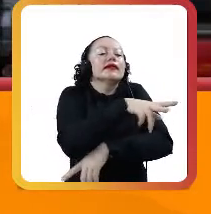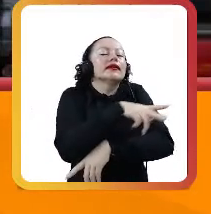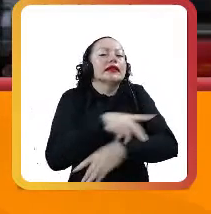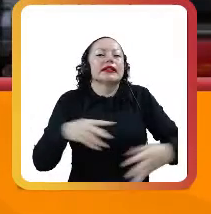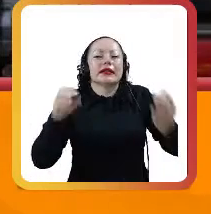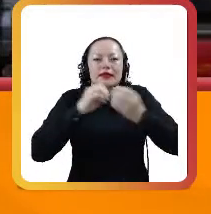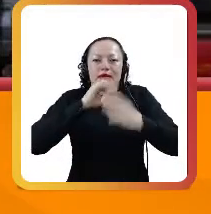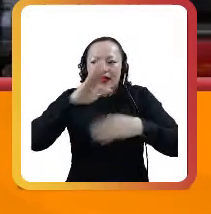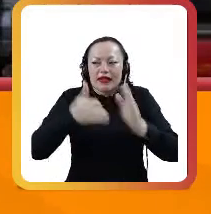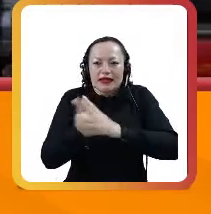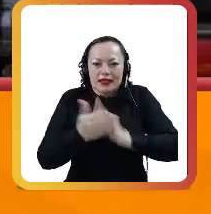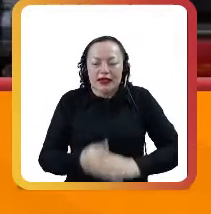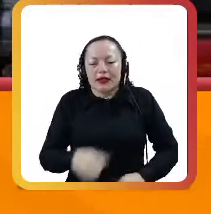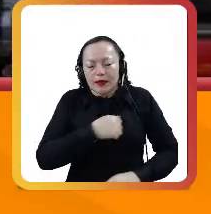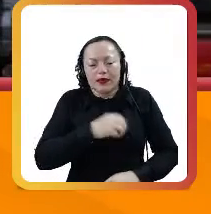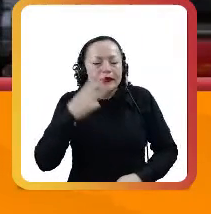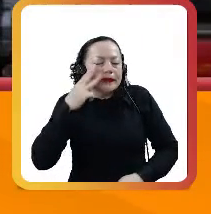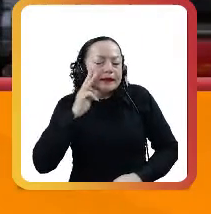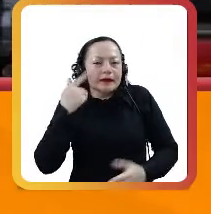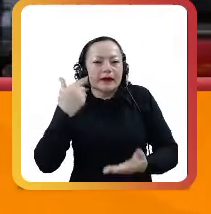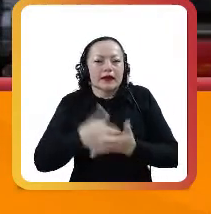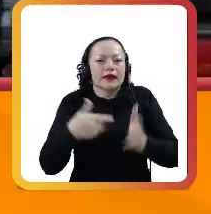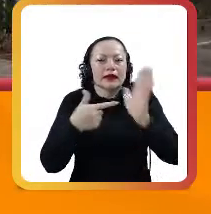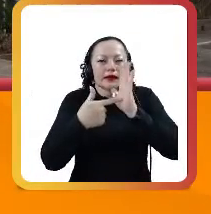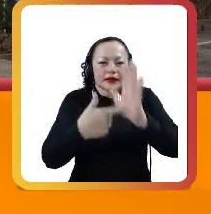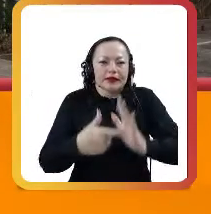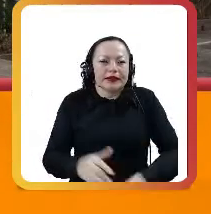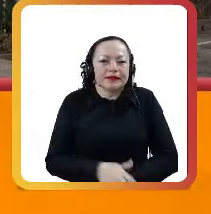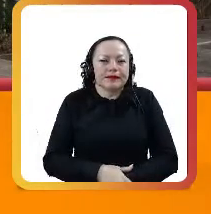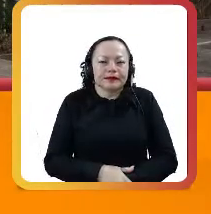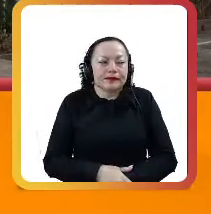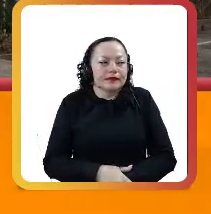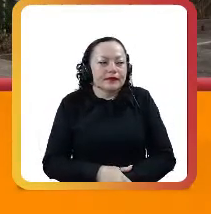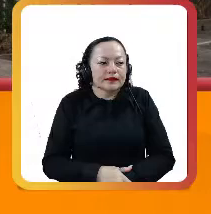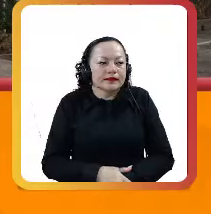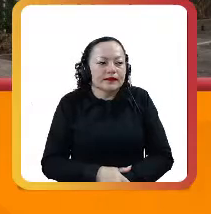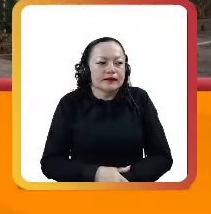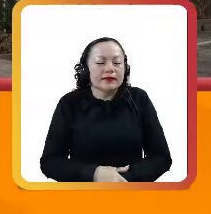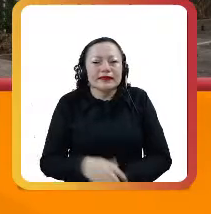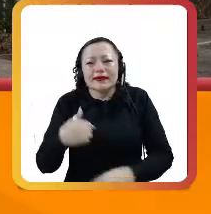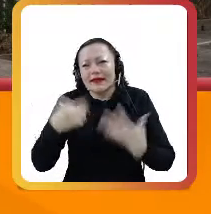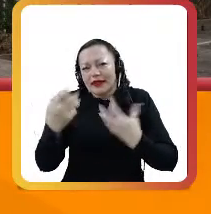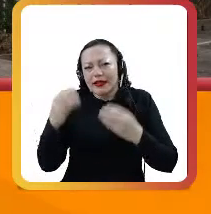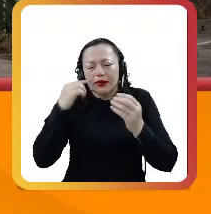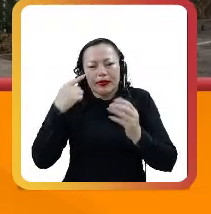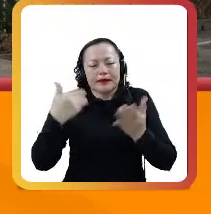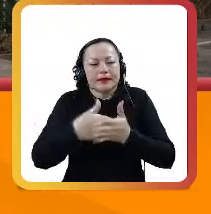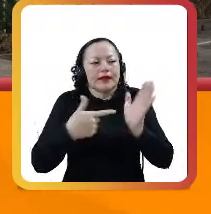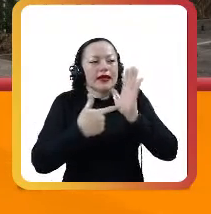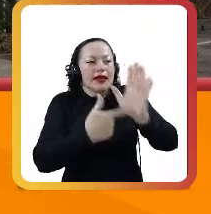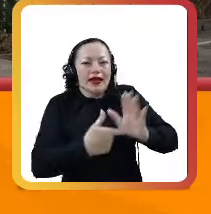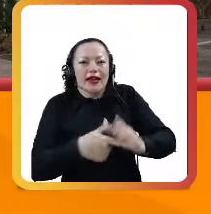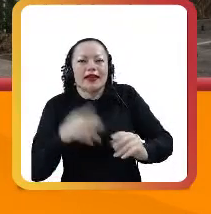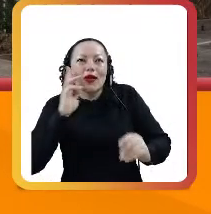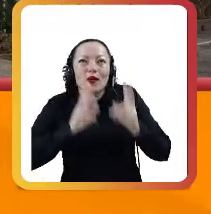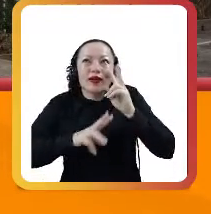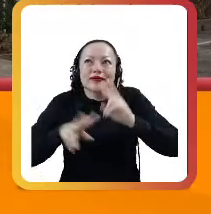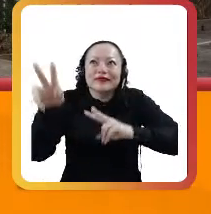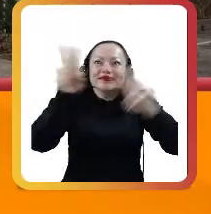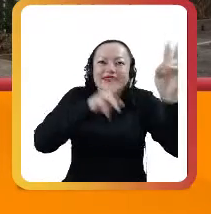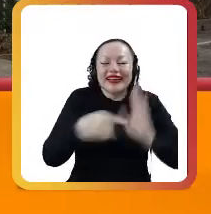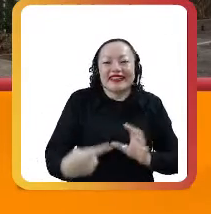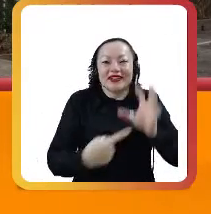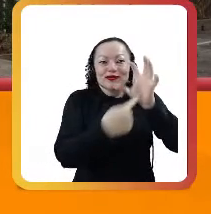se pegó el viaje, sí, o no, Miguelito? Vamos a ver, me dice que ya quiere seguir. Ah, ve, ahí están las antenas y el cielo totalmente